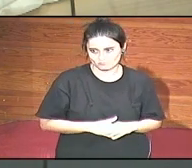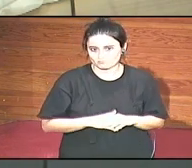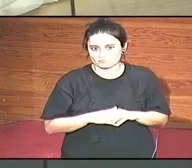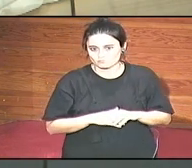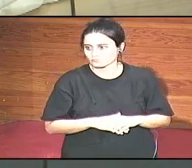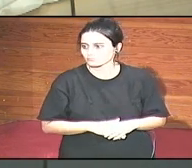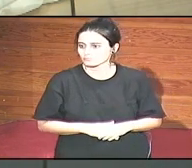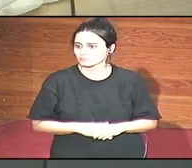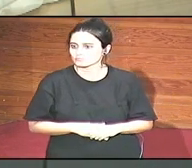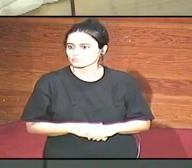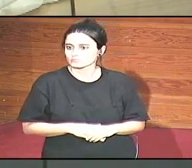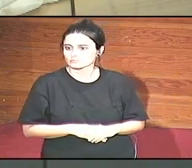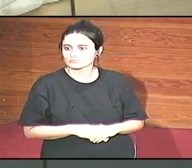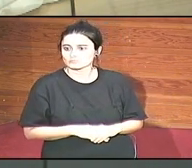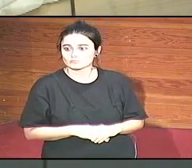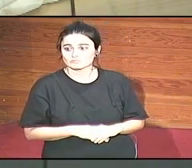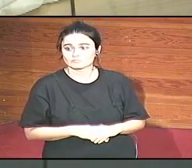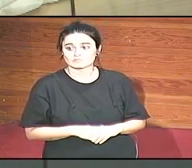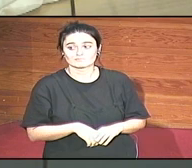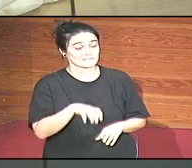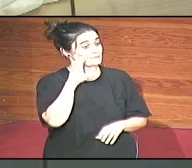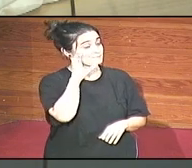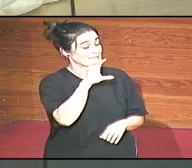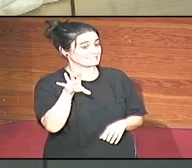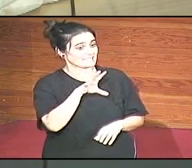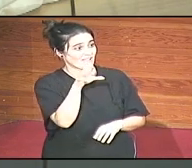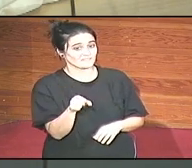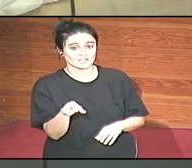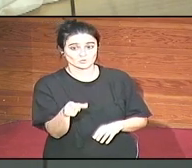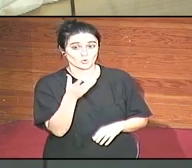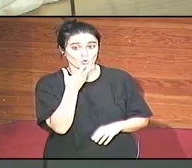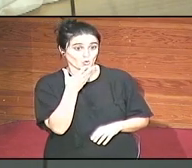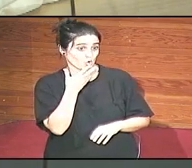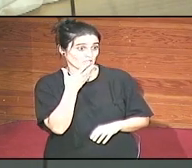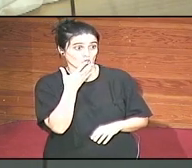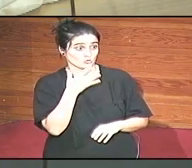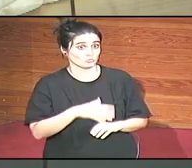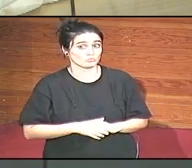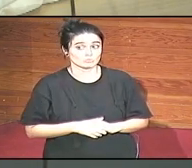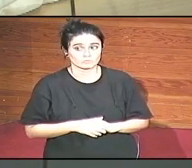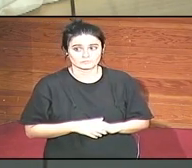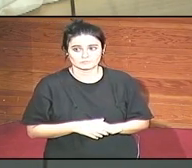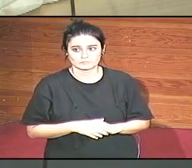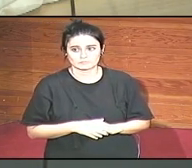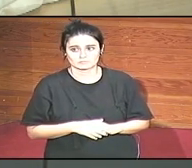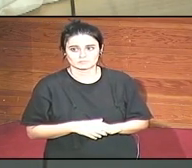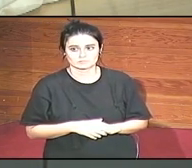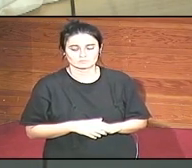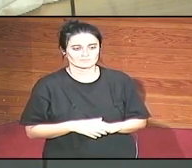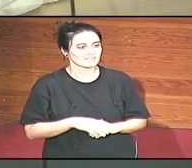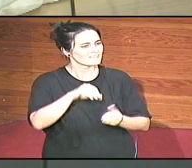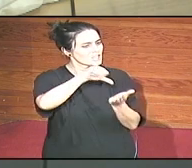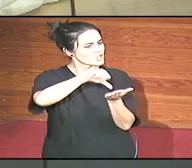en esos países de áfrica que tú has conocido por allá qué tipo en lo que es en el extrarradio no en las